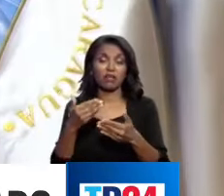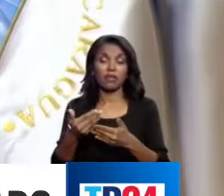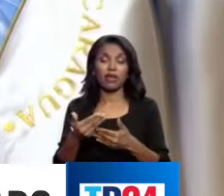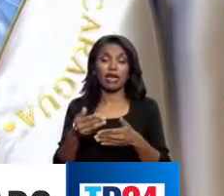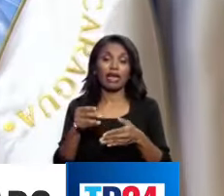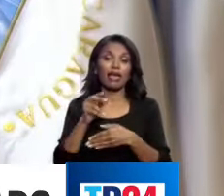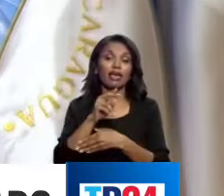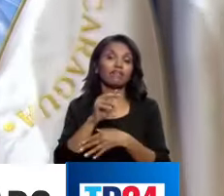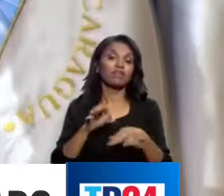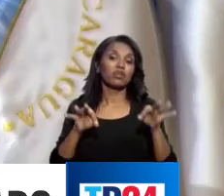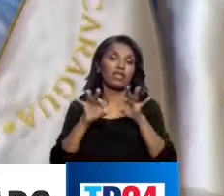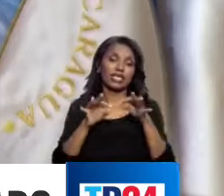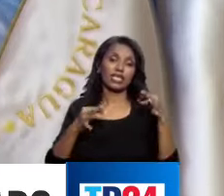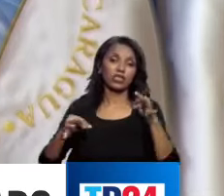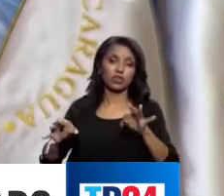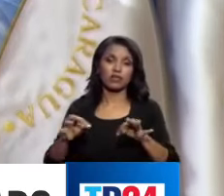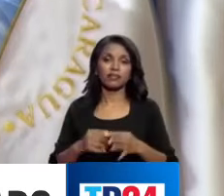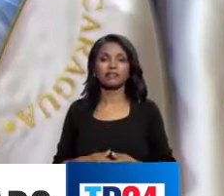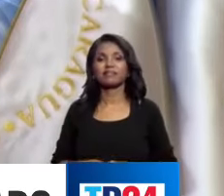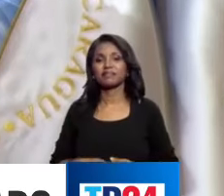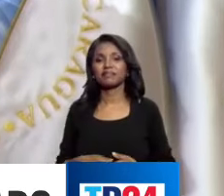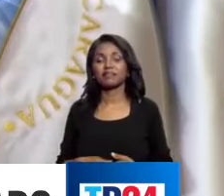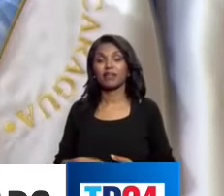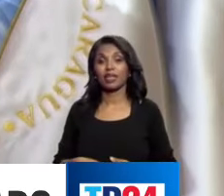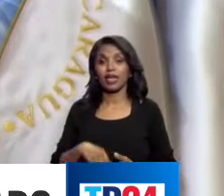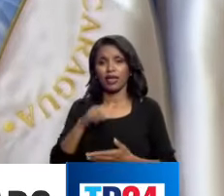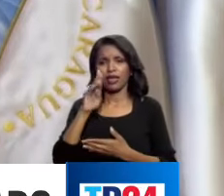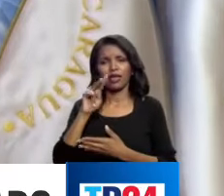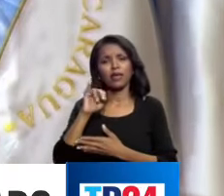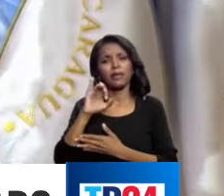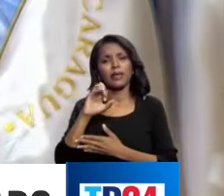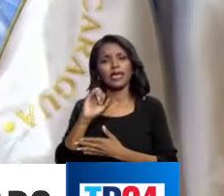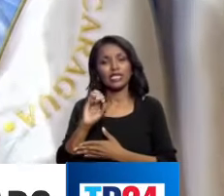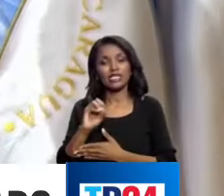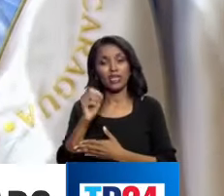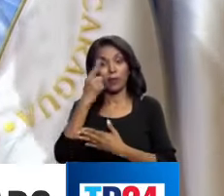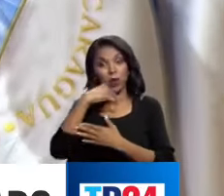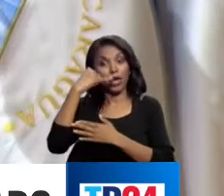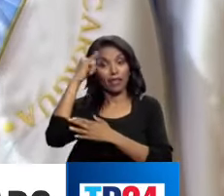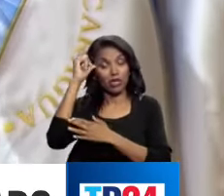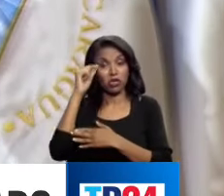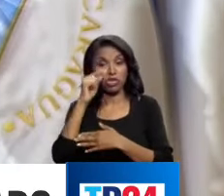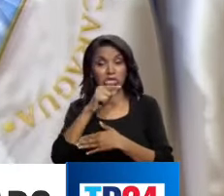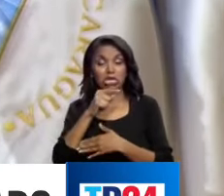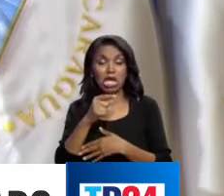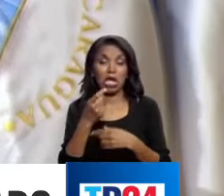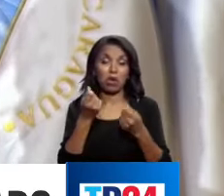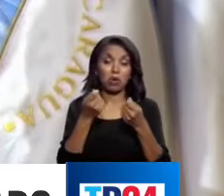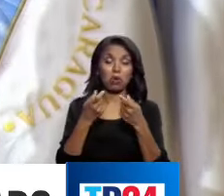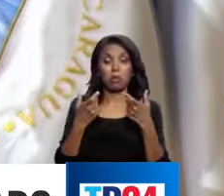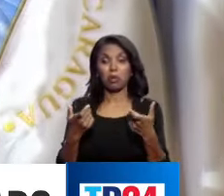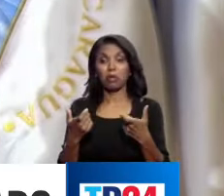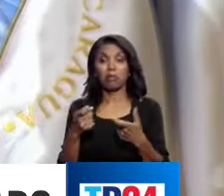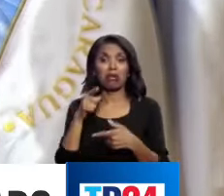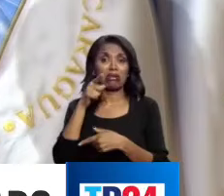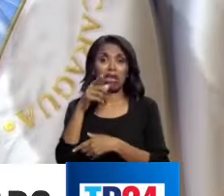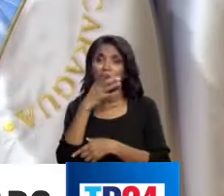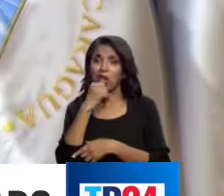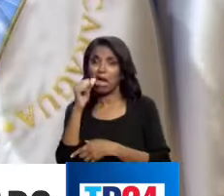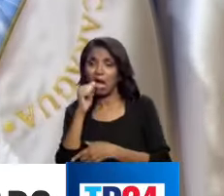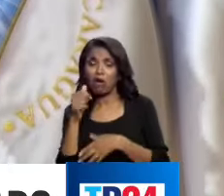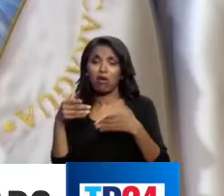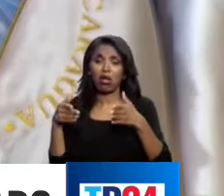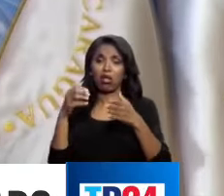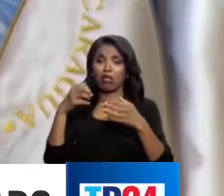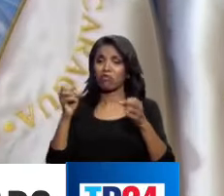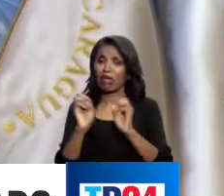Señores, Benicio es de Bocas del Toro y es millonario con los recursos del pueblo mientras allá no hay agua, no hay luz, no hay